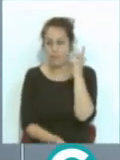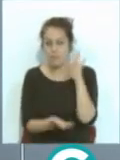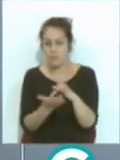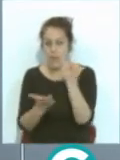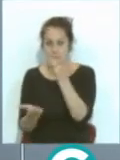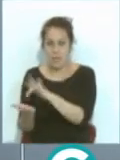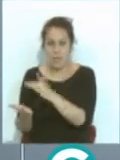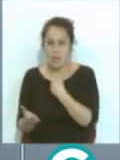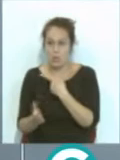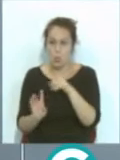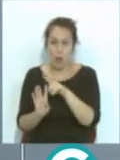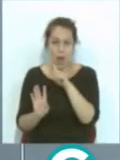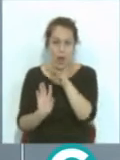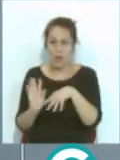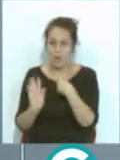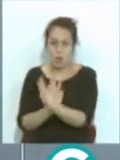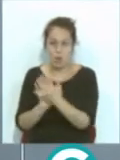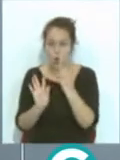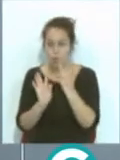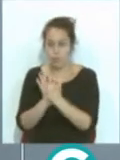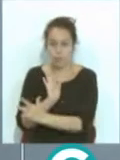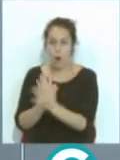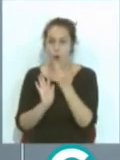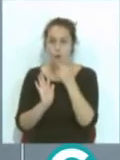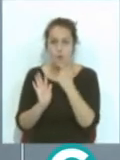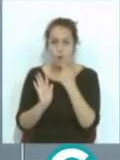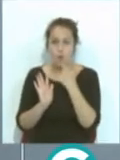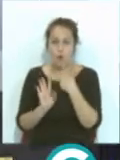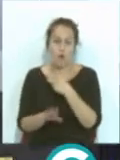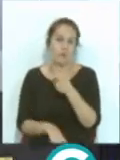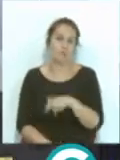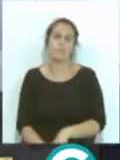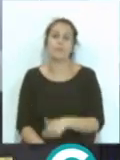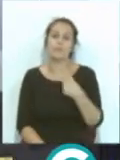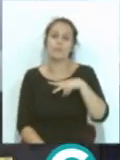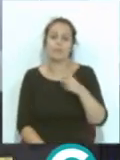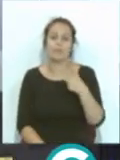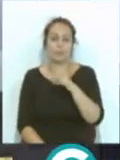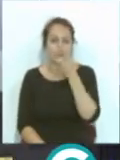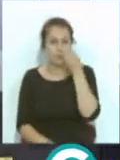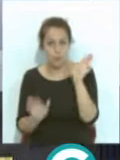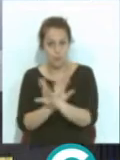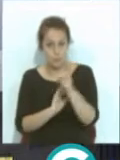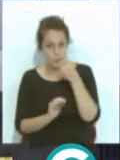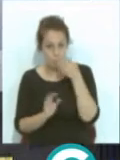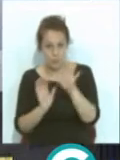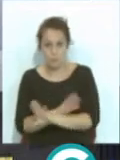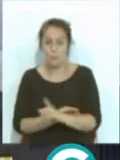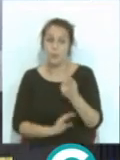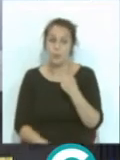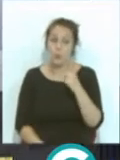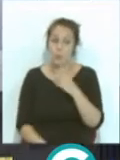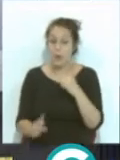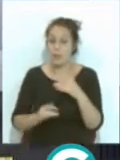están marcadas en rojo en el calendario del aficionado cadista. Nacho Limón, muy buenas noches. Buenas noches, Hugo. Bueno, uno de